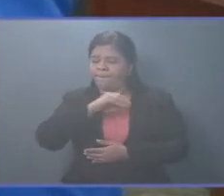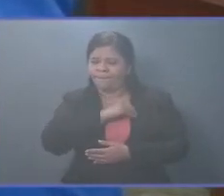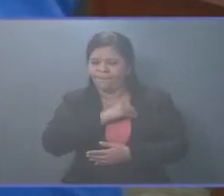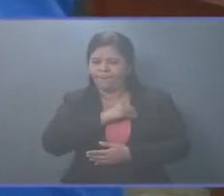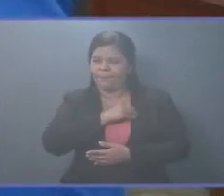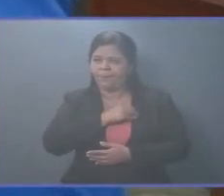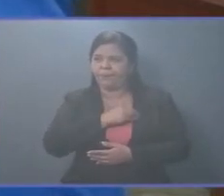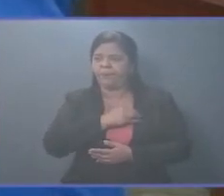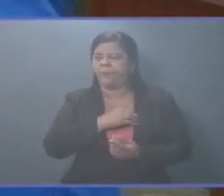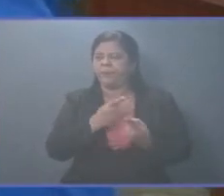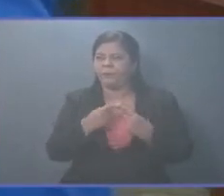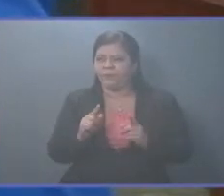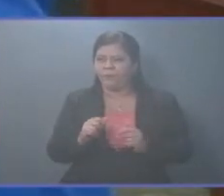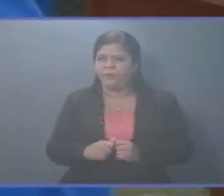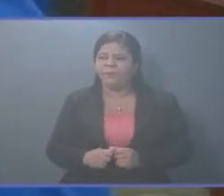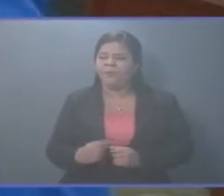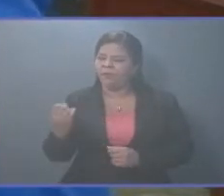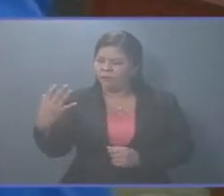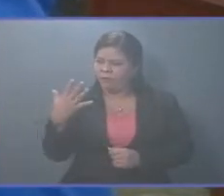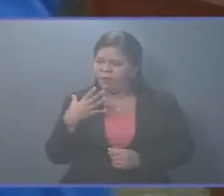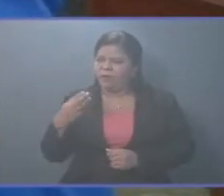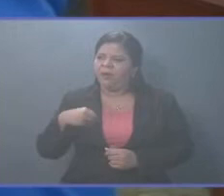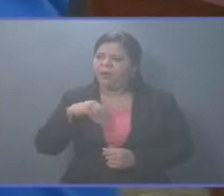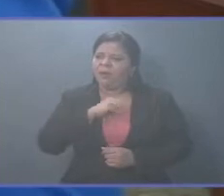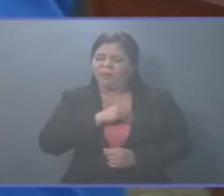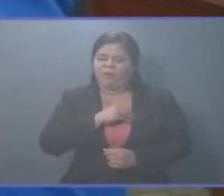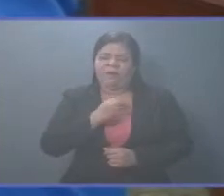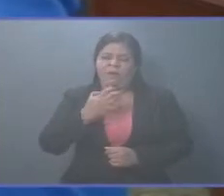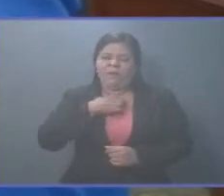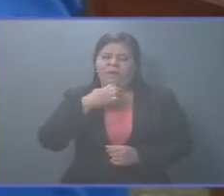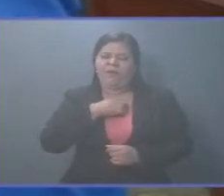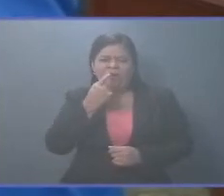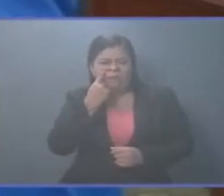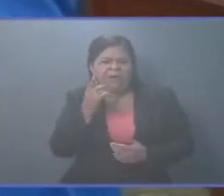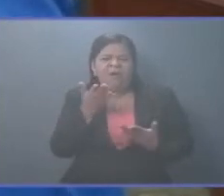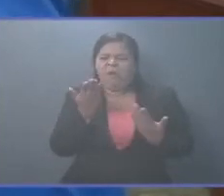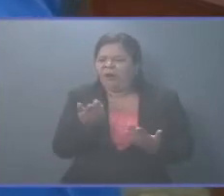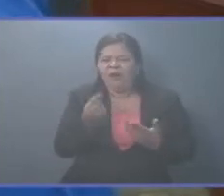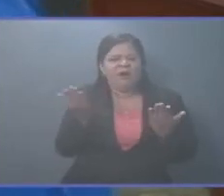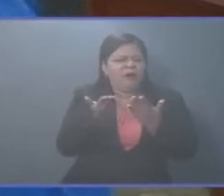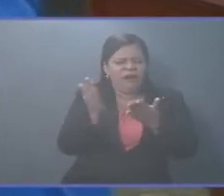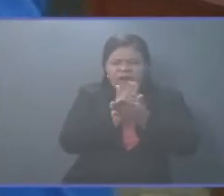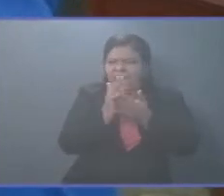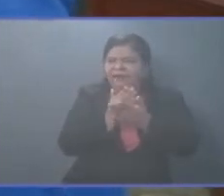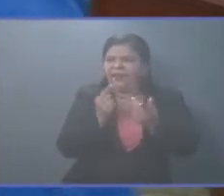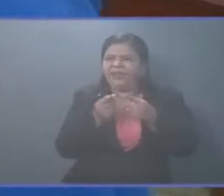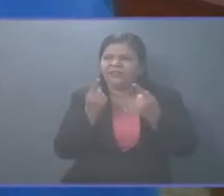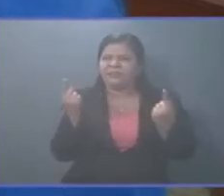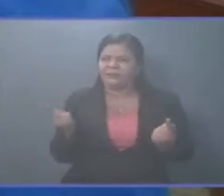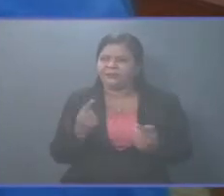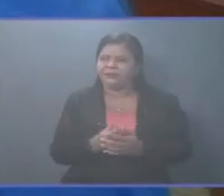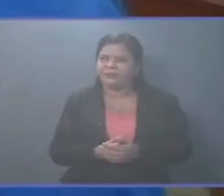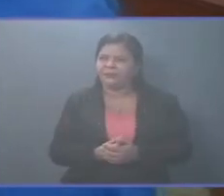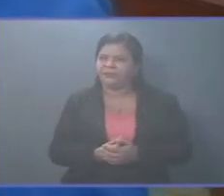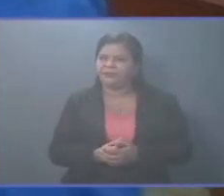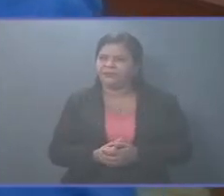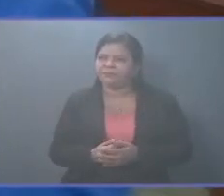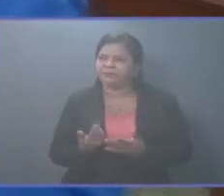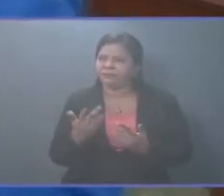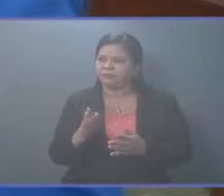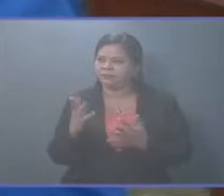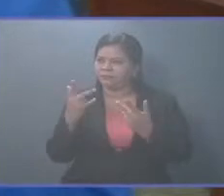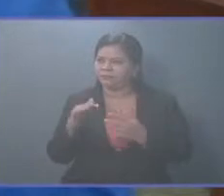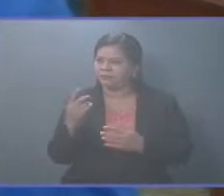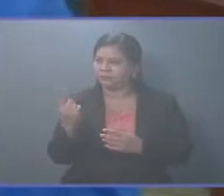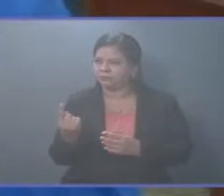médico, nos reclaman los médicos. Mire, ¿por qué ustedes no hacen acciones contra fulano o